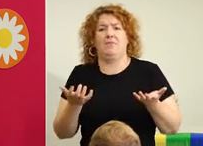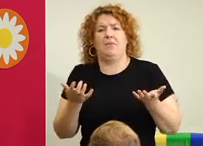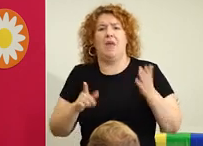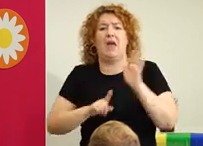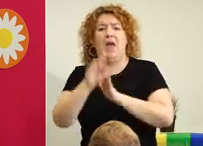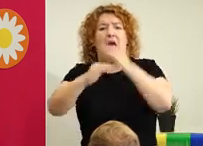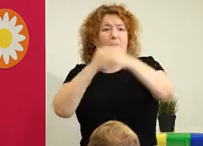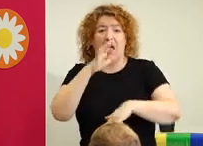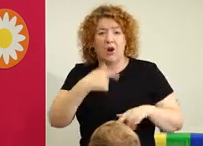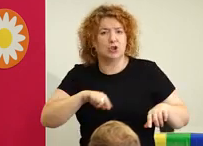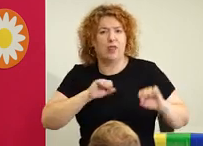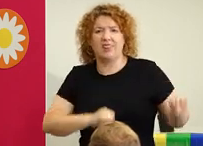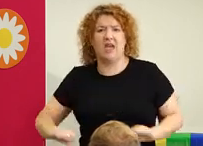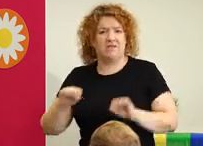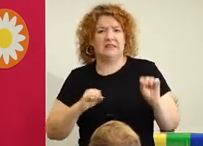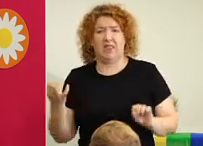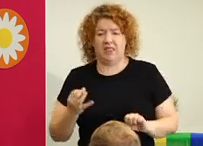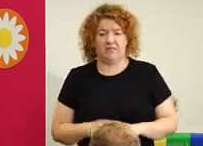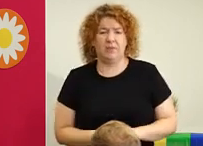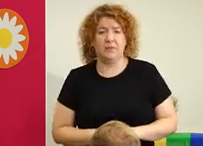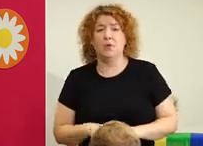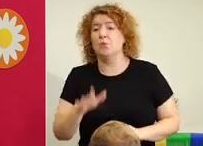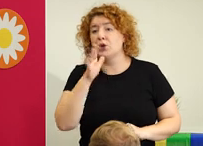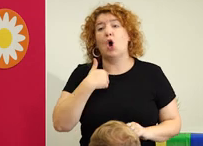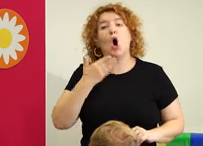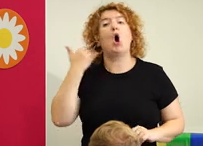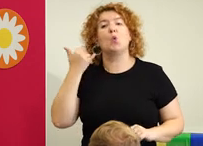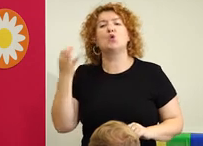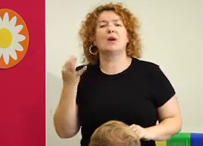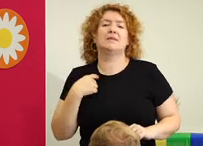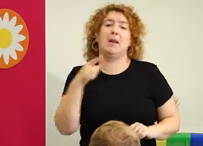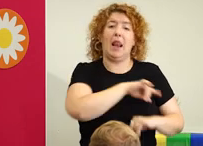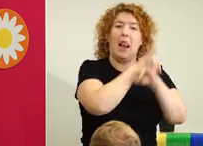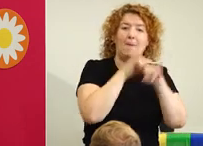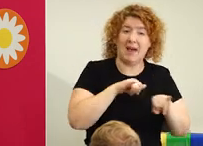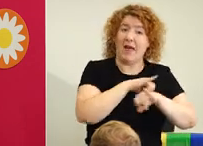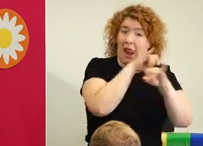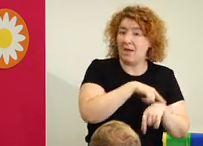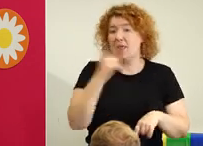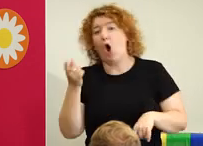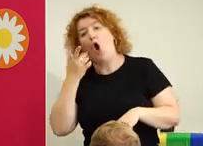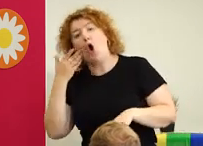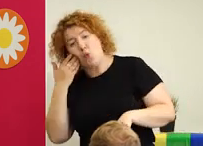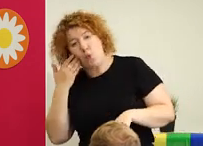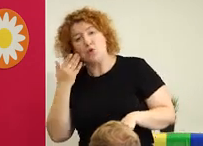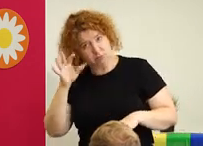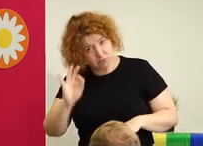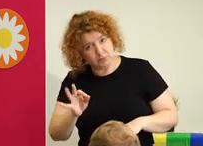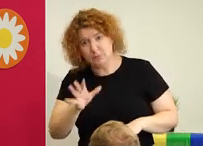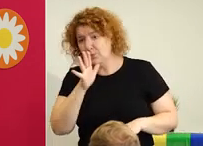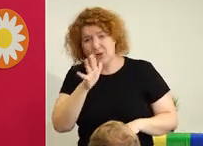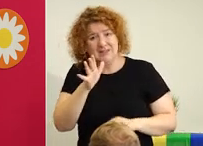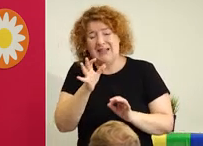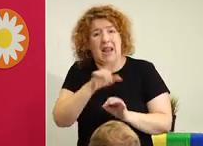obligación defender. Por eso decimos que nuestro orgullo es la paz y que la paz es nuestro orgullo, porque la paz es en este momento la